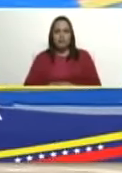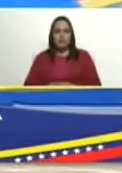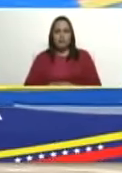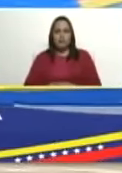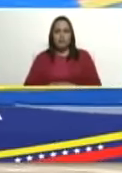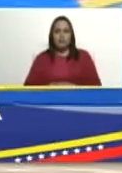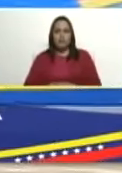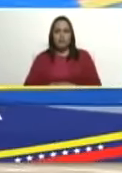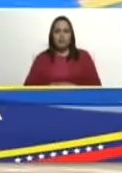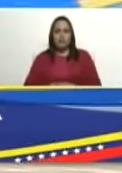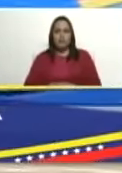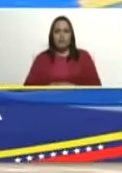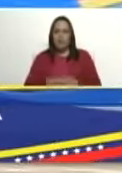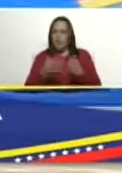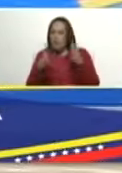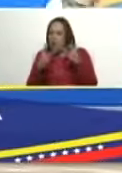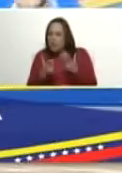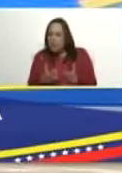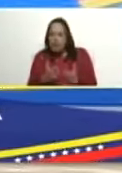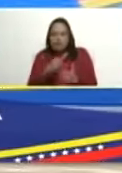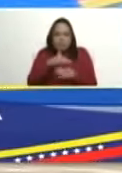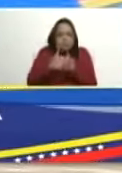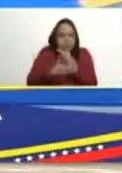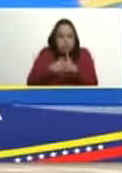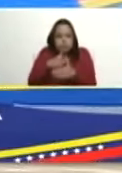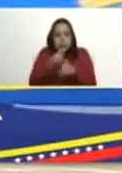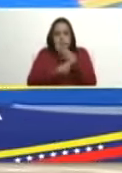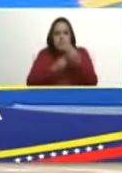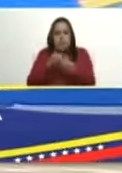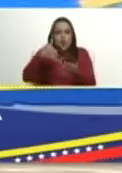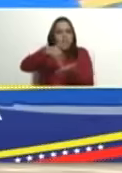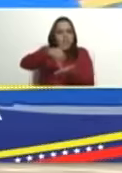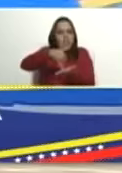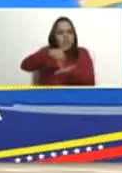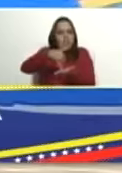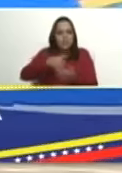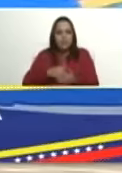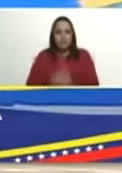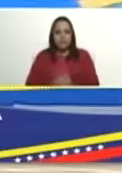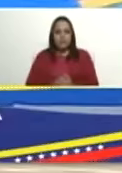Y cuántas intrigas se hicieron para debilitar.